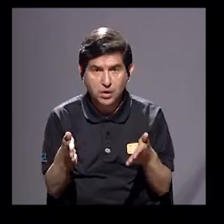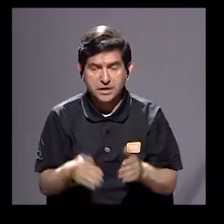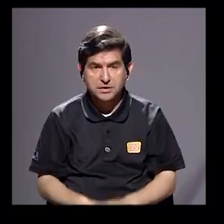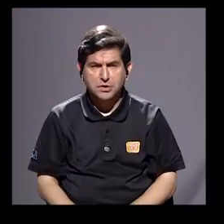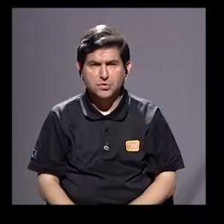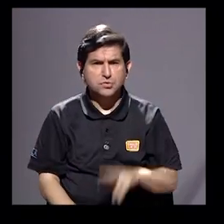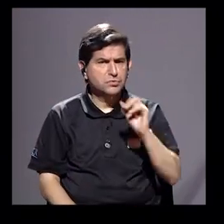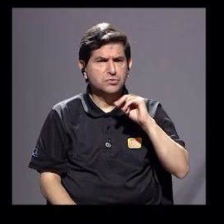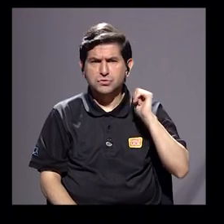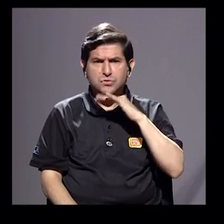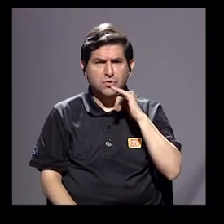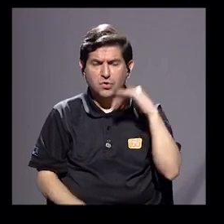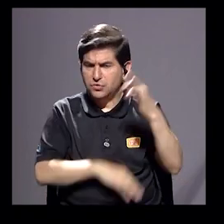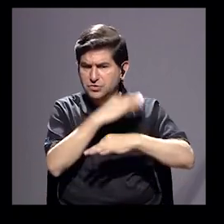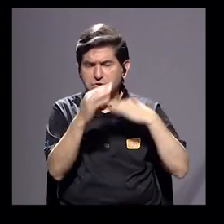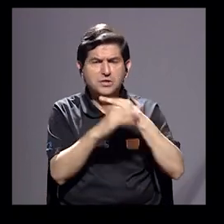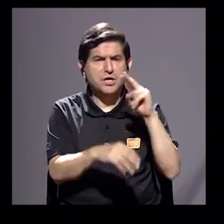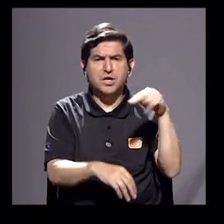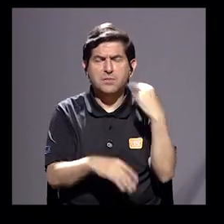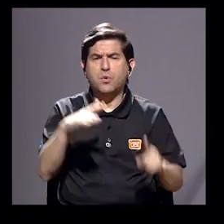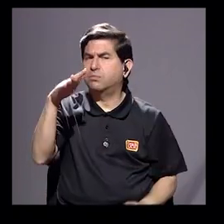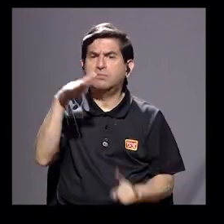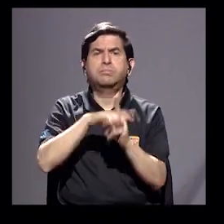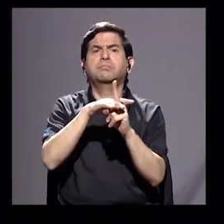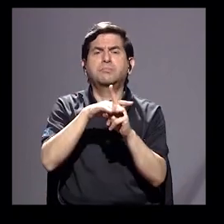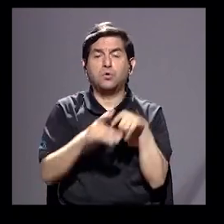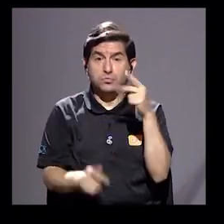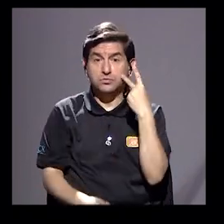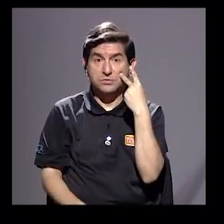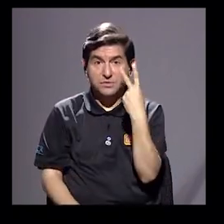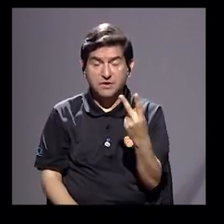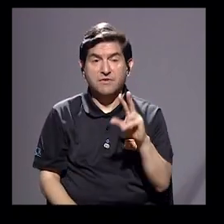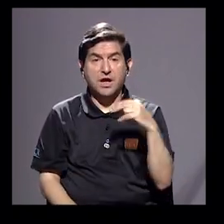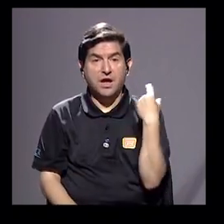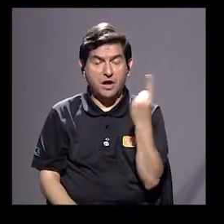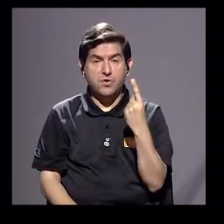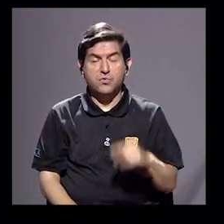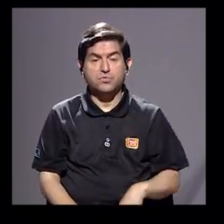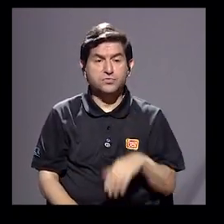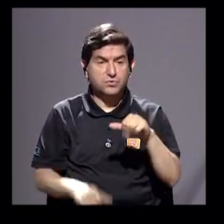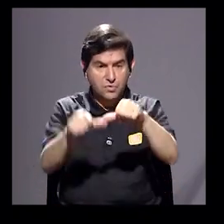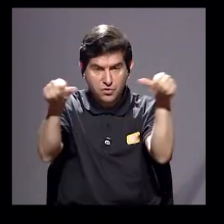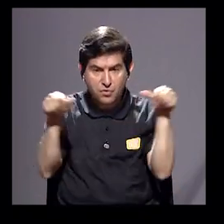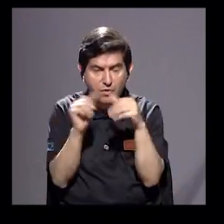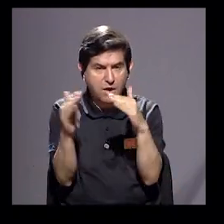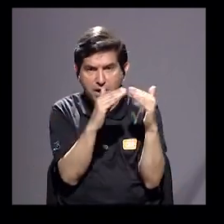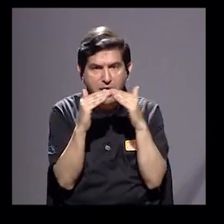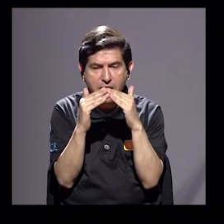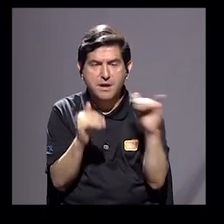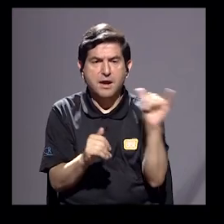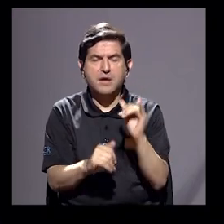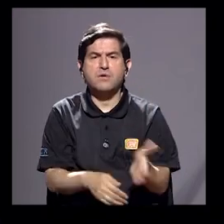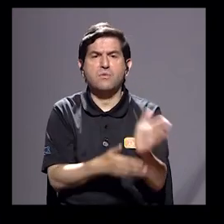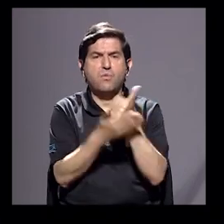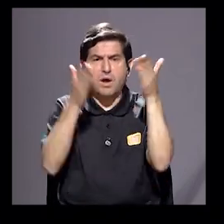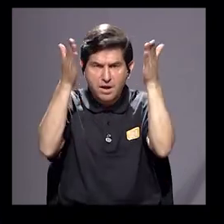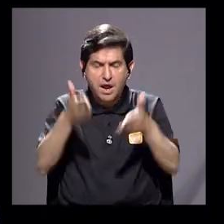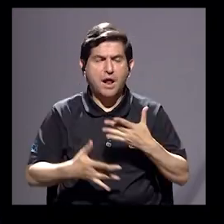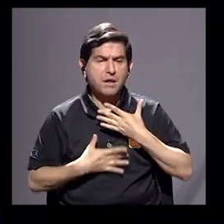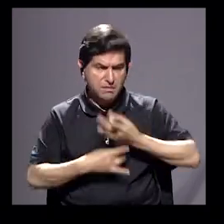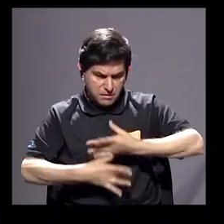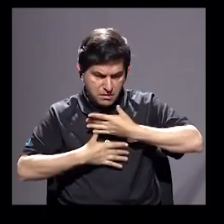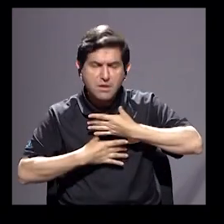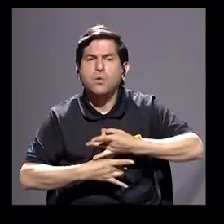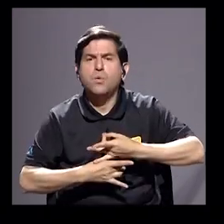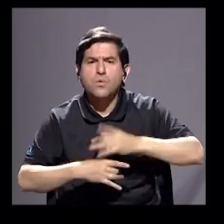no es de extrañar que nos lleguen ese tipo de noticias entonces para que usted vea que no solamente es el sector de la población sino también algunos que de repente les